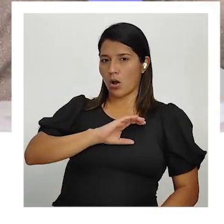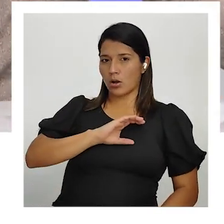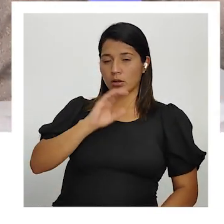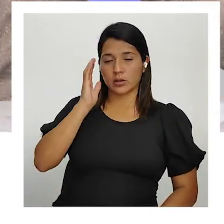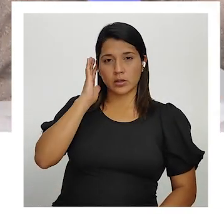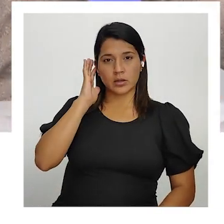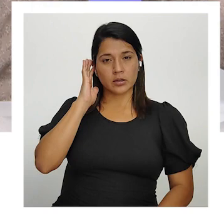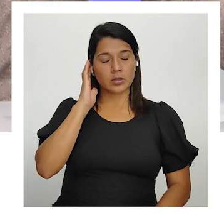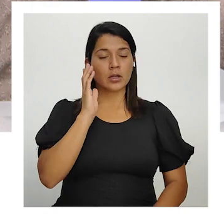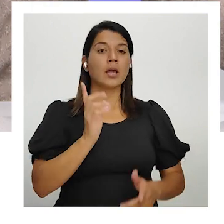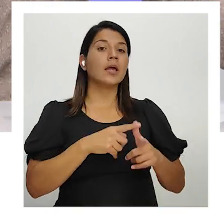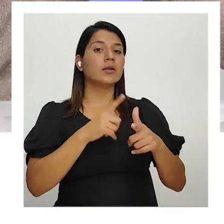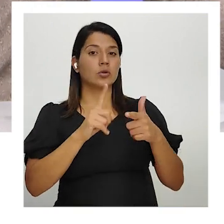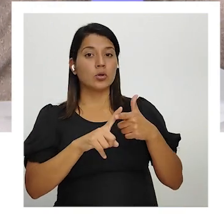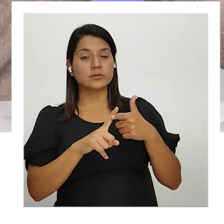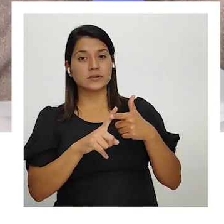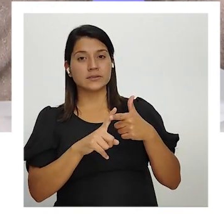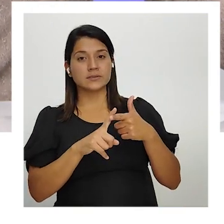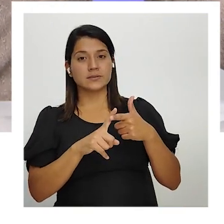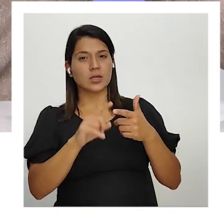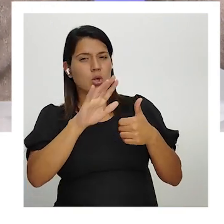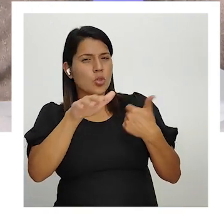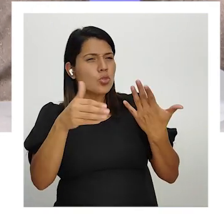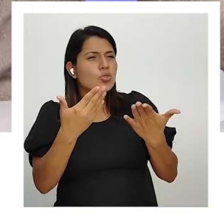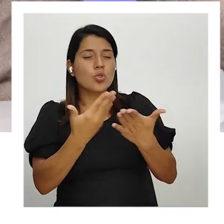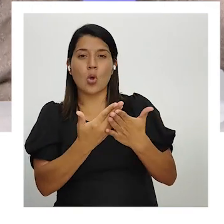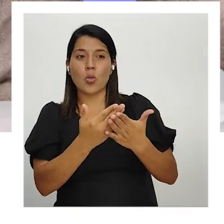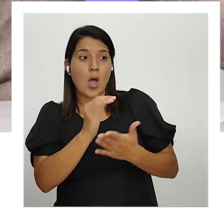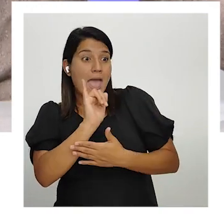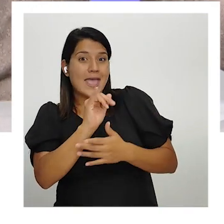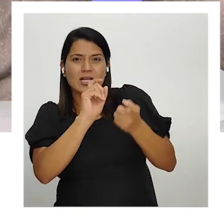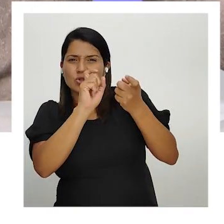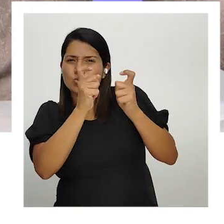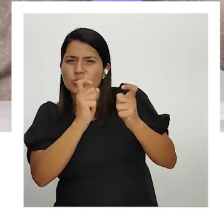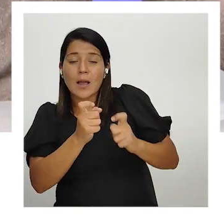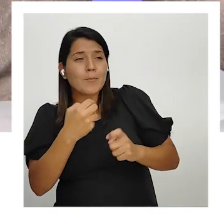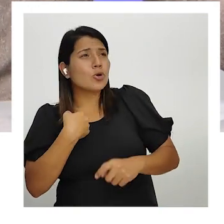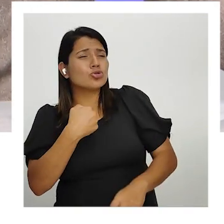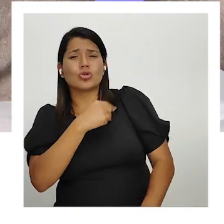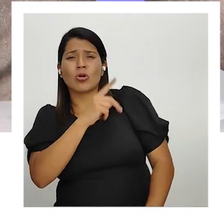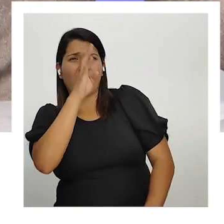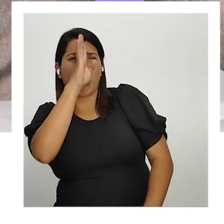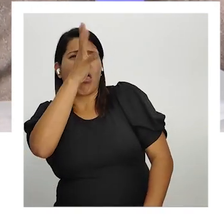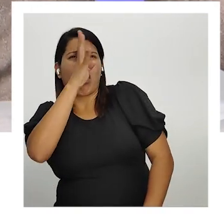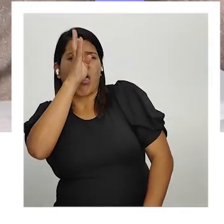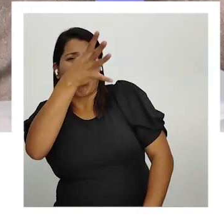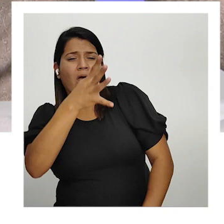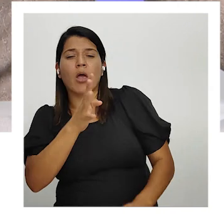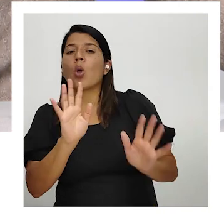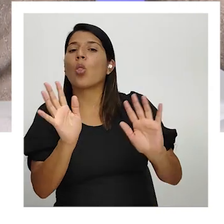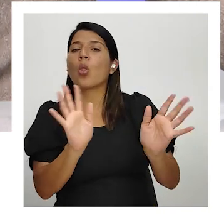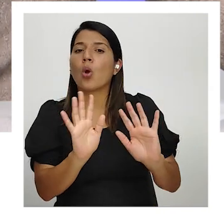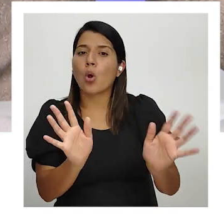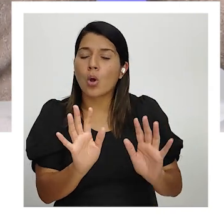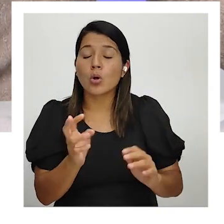Entonces, todas estas reformas no son antojadizas, no son caprichosas, responden a